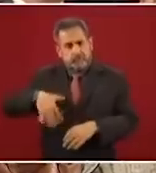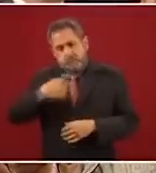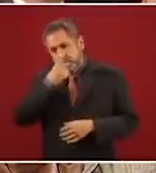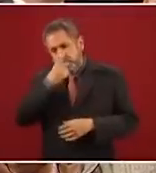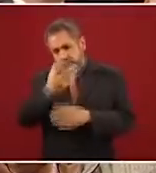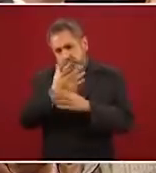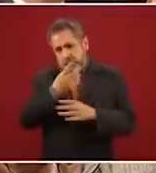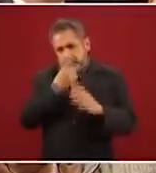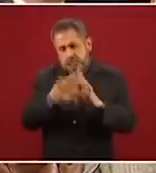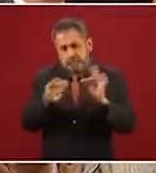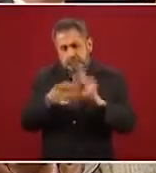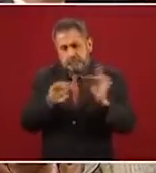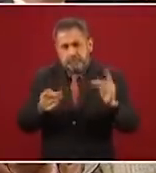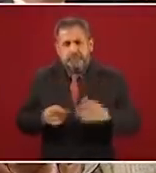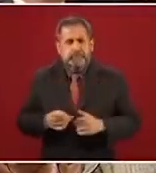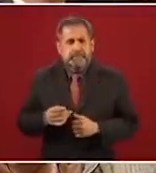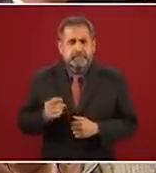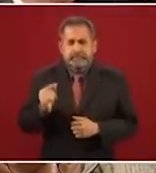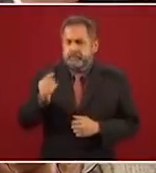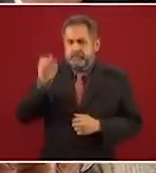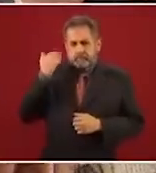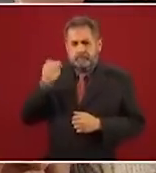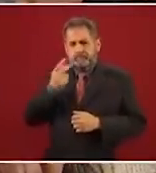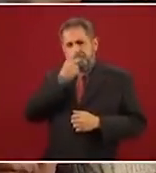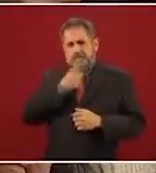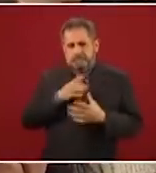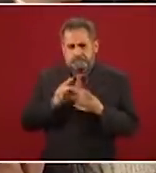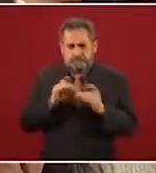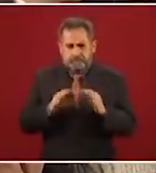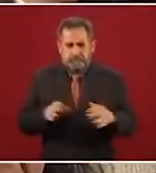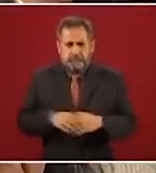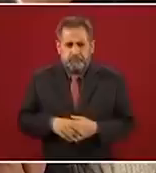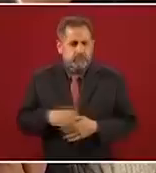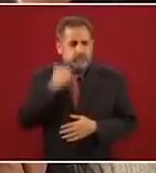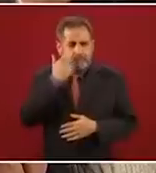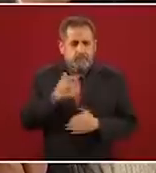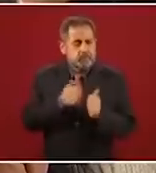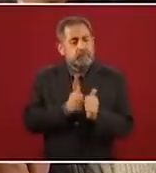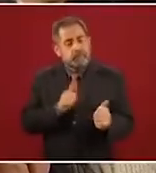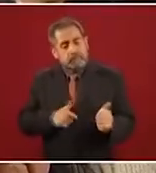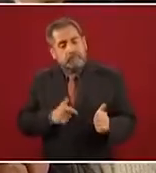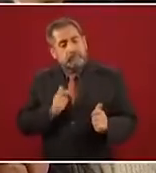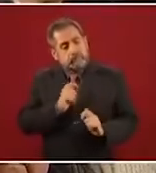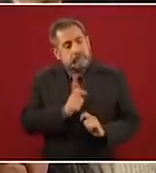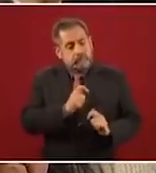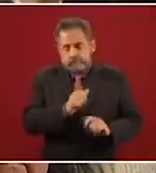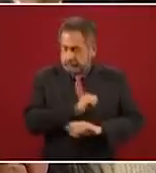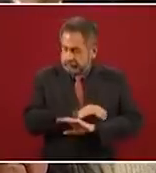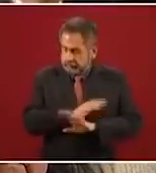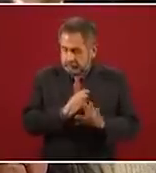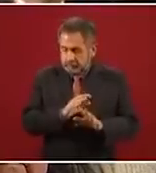como nos los explicó la vez pasada, no quiere atrasos